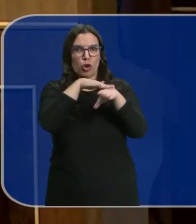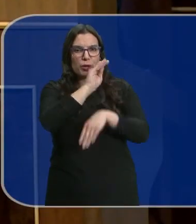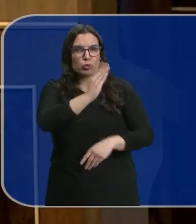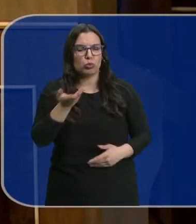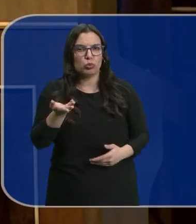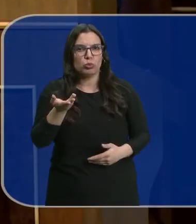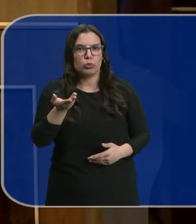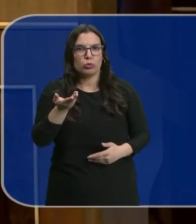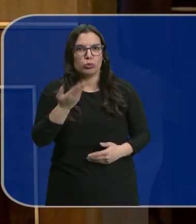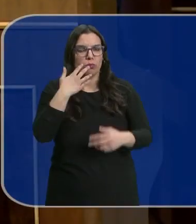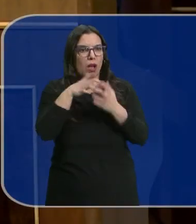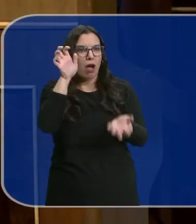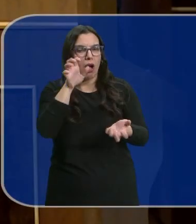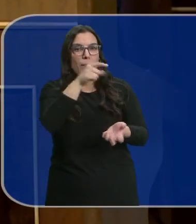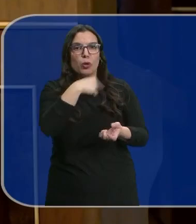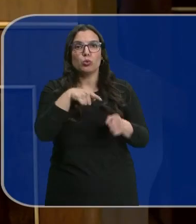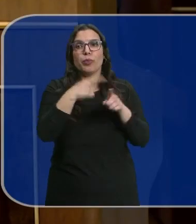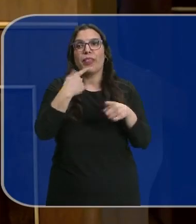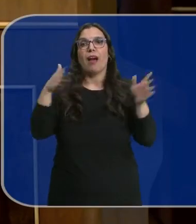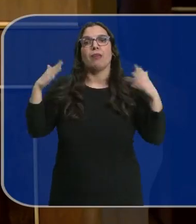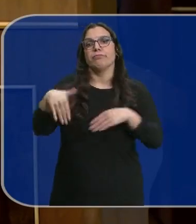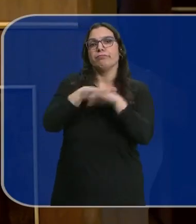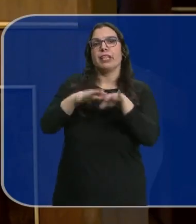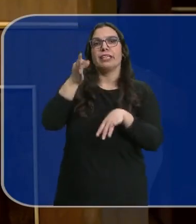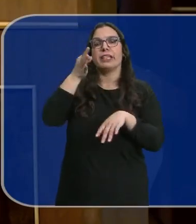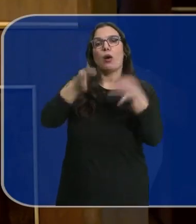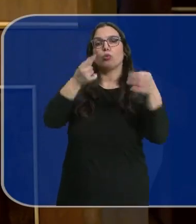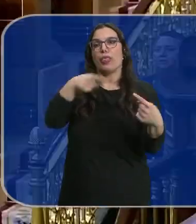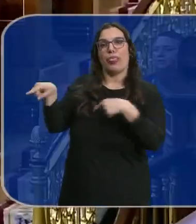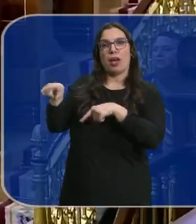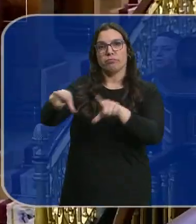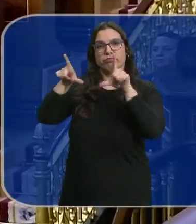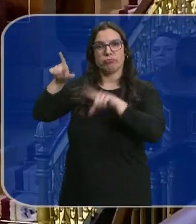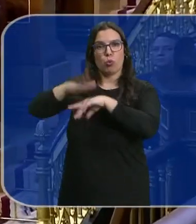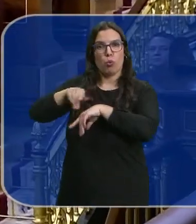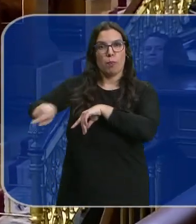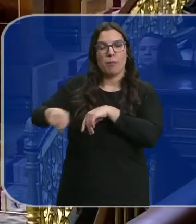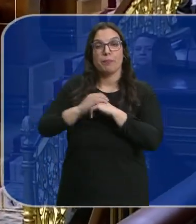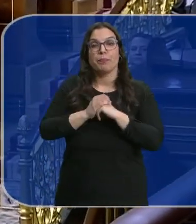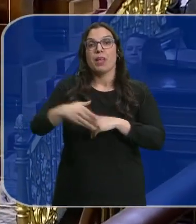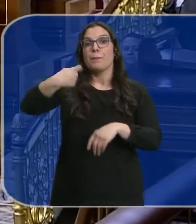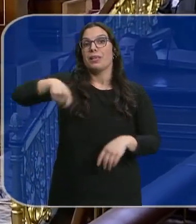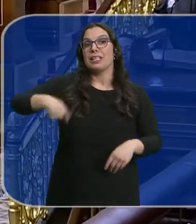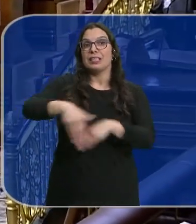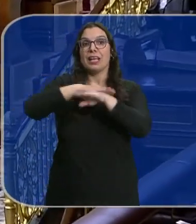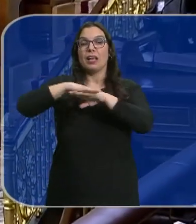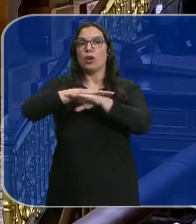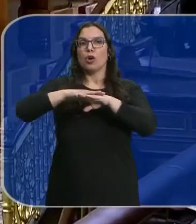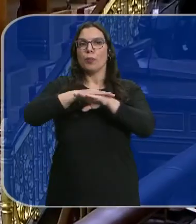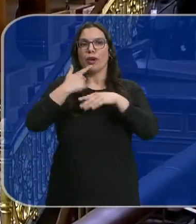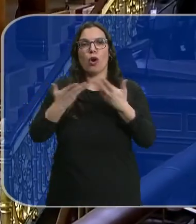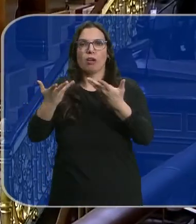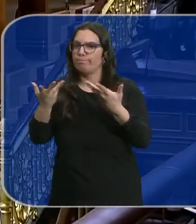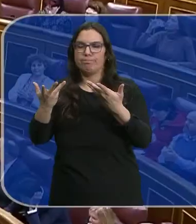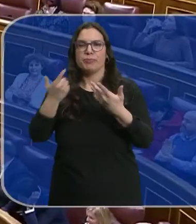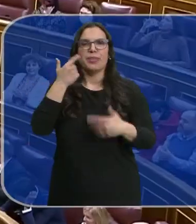propio gobierno, mientras usted se parapeta detrás de la ministra de Justicia. El presidente del gobierno no estrecha su mano y reprocha a